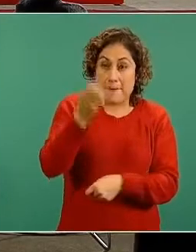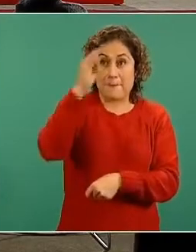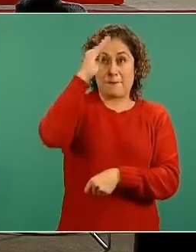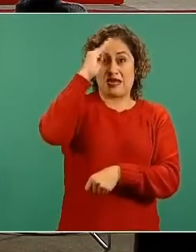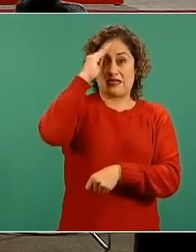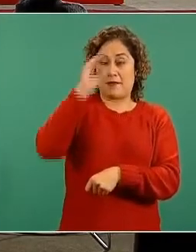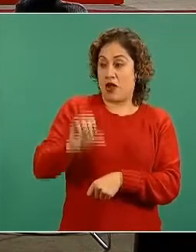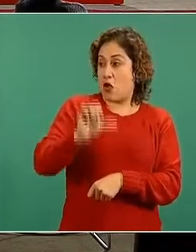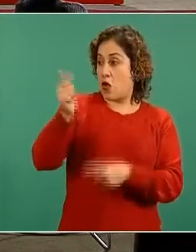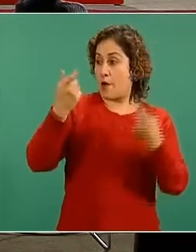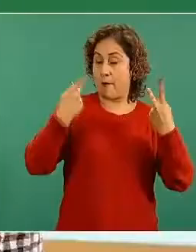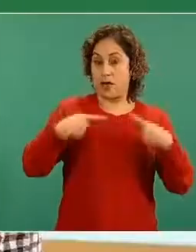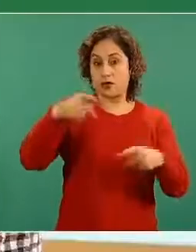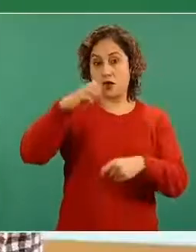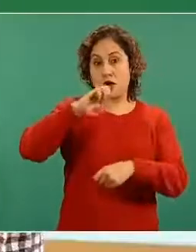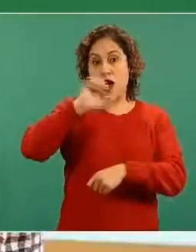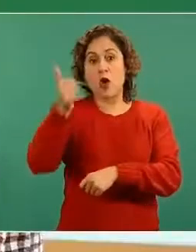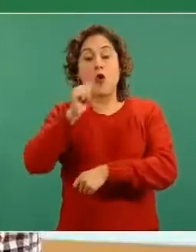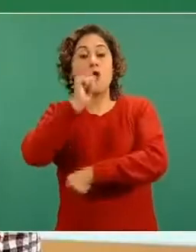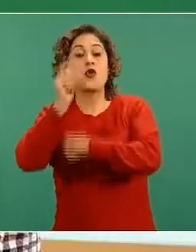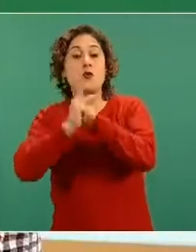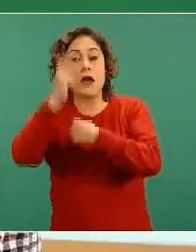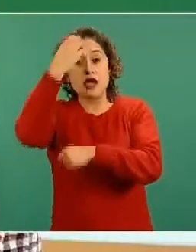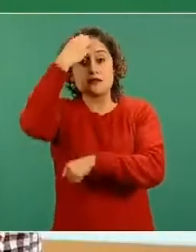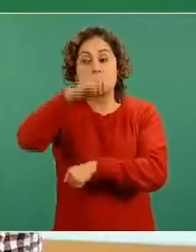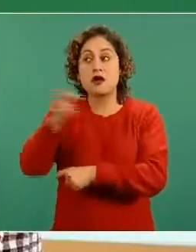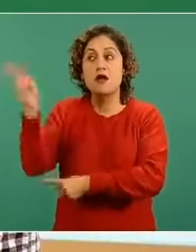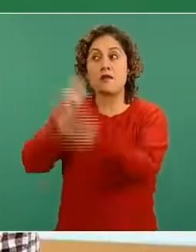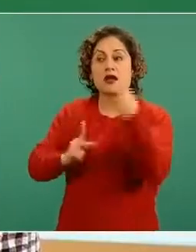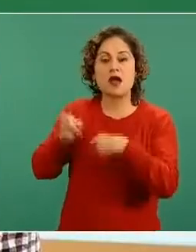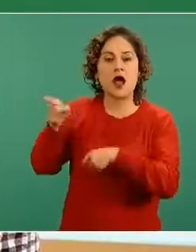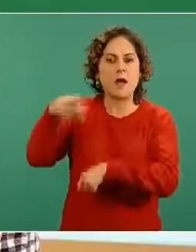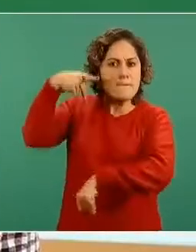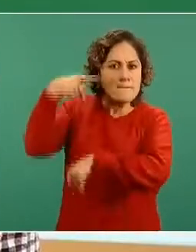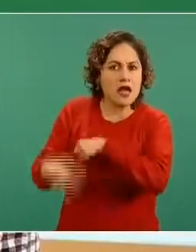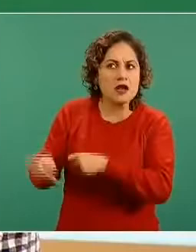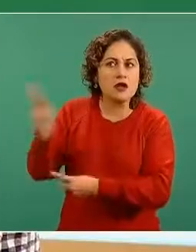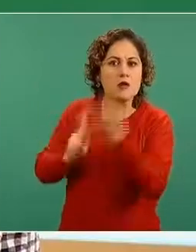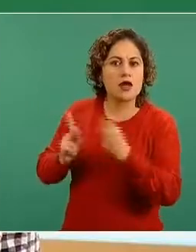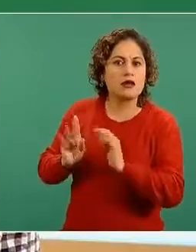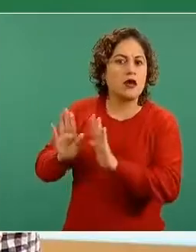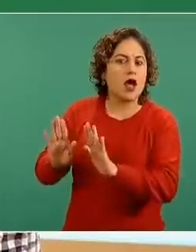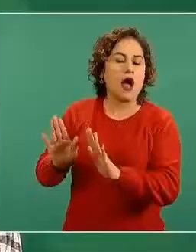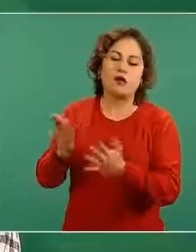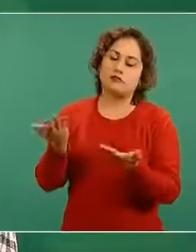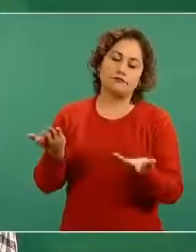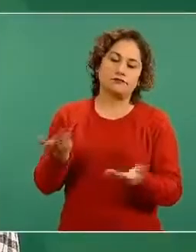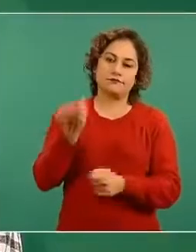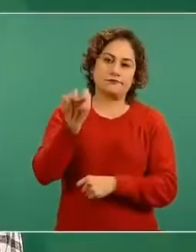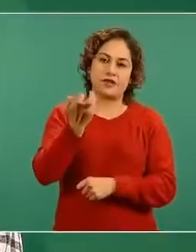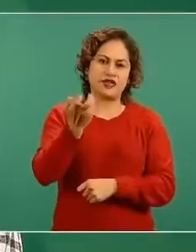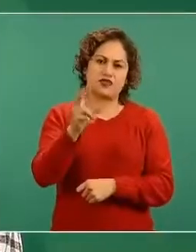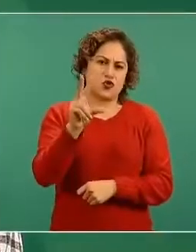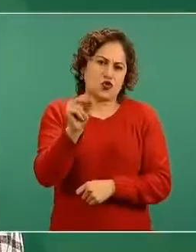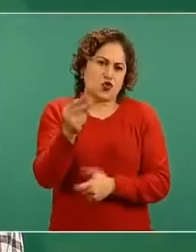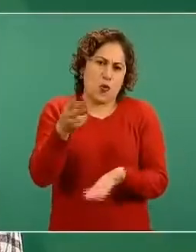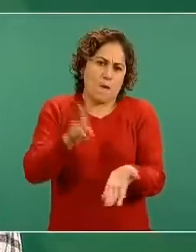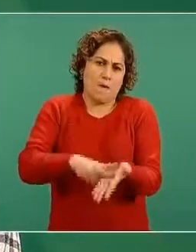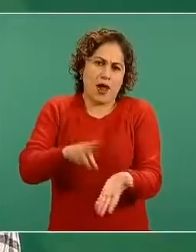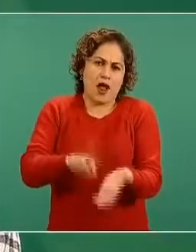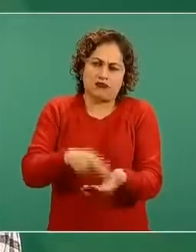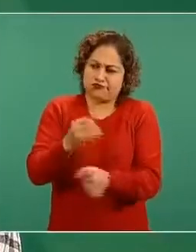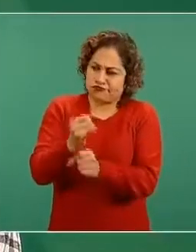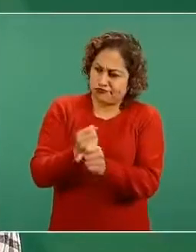hecho de que sean extranjeras, como riesgos para la salud. La nacionalidad es también hasta cierto punto un accidente